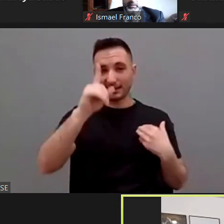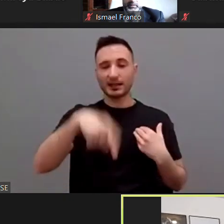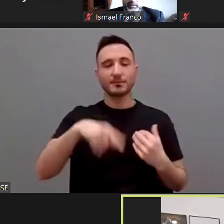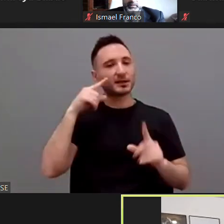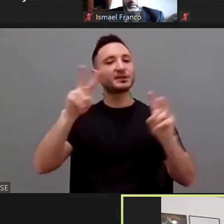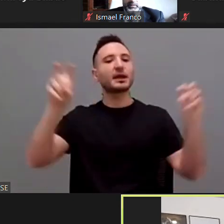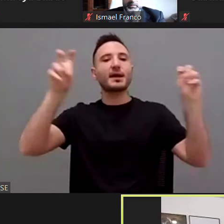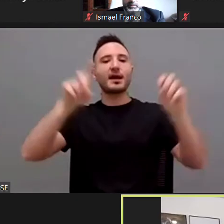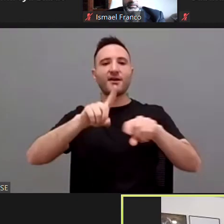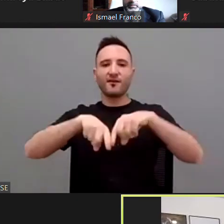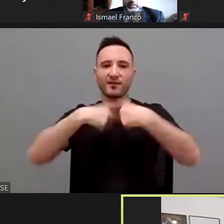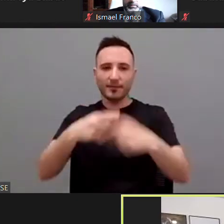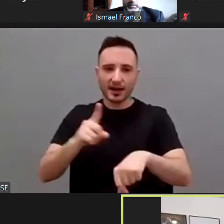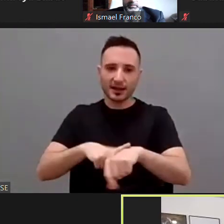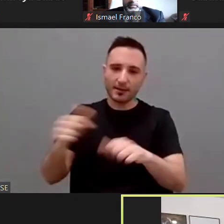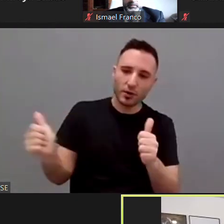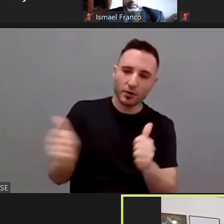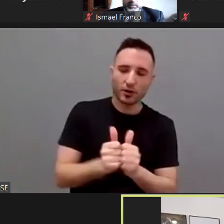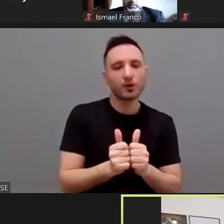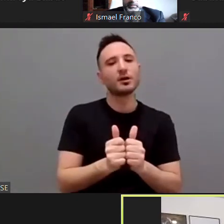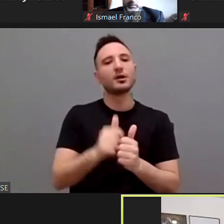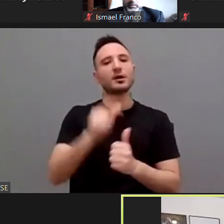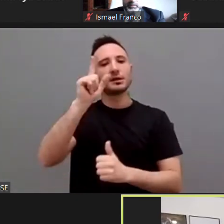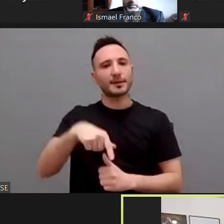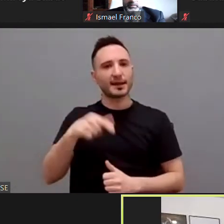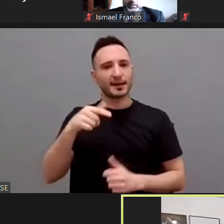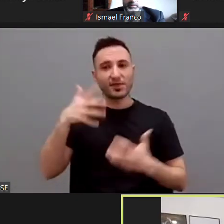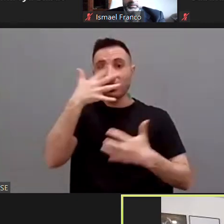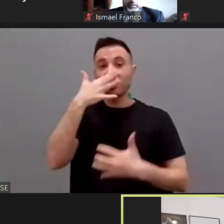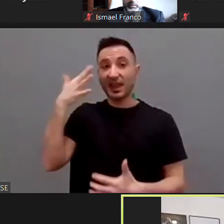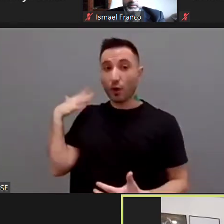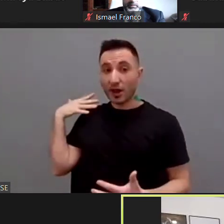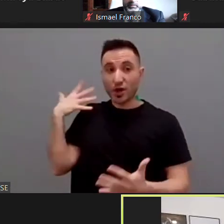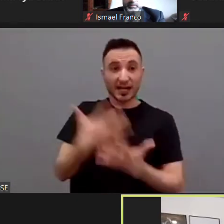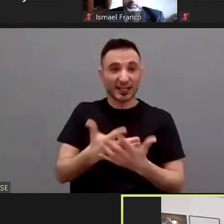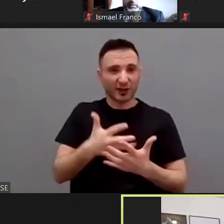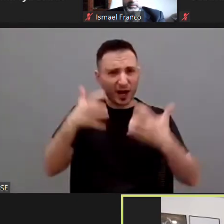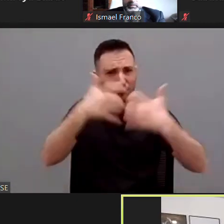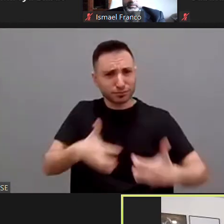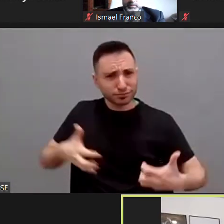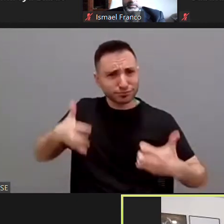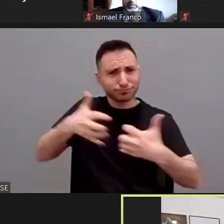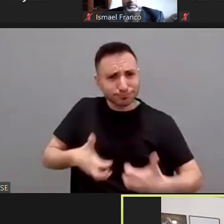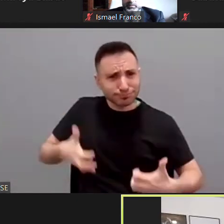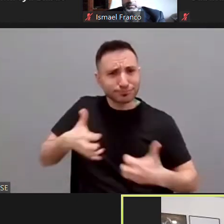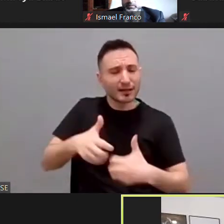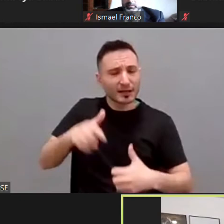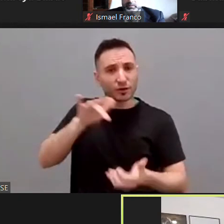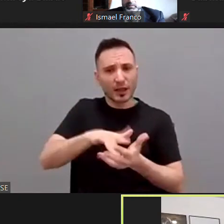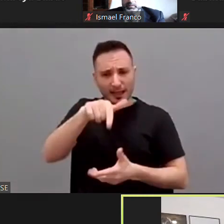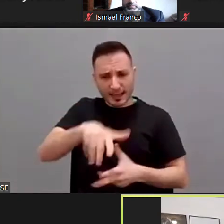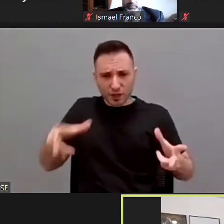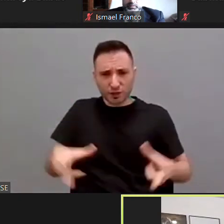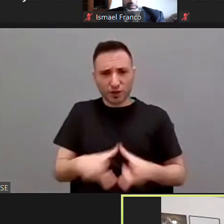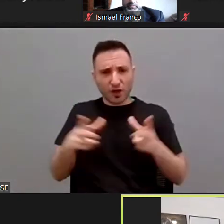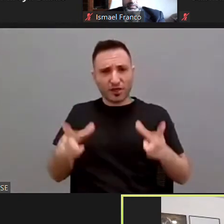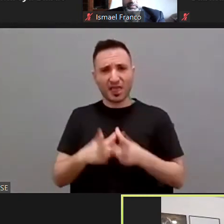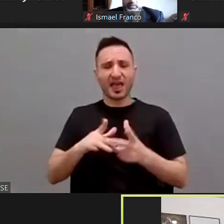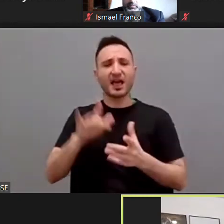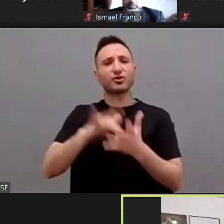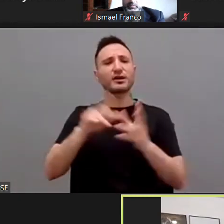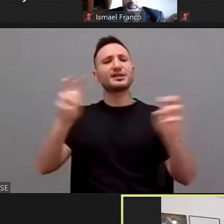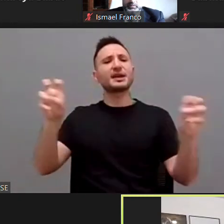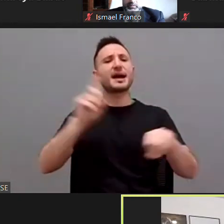5 años luchando porque se pueda visibilizar y concienciar del gran problema que tenemos en la sociedad, que es la conciliación.